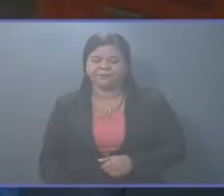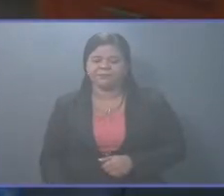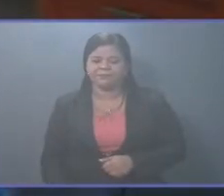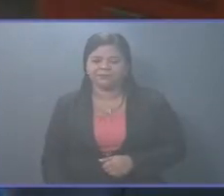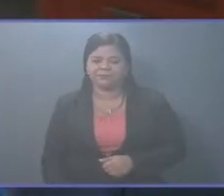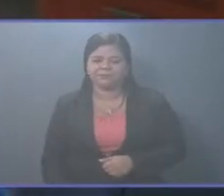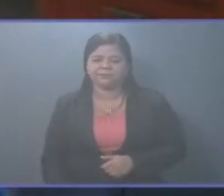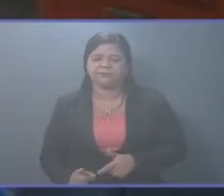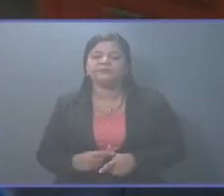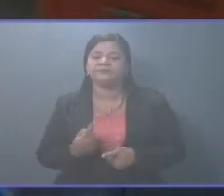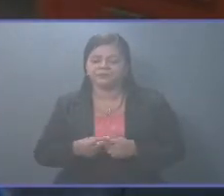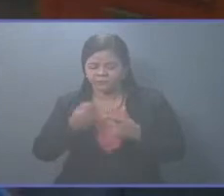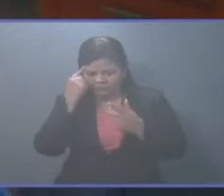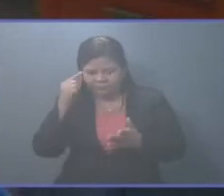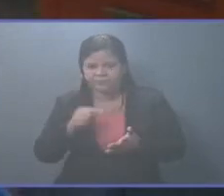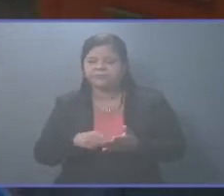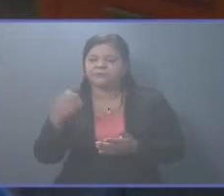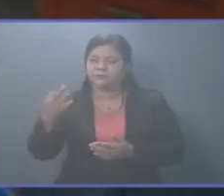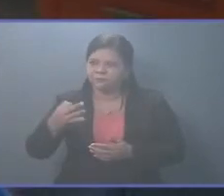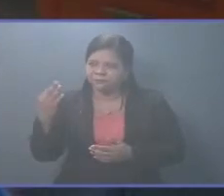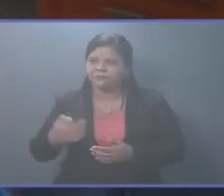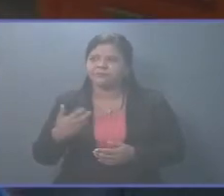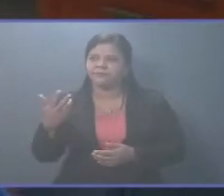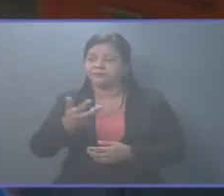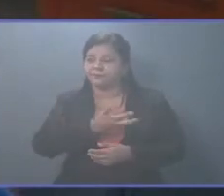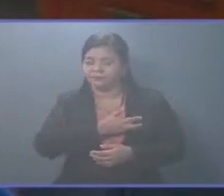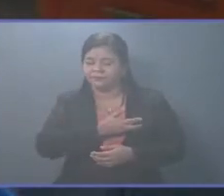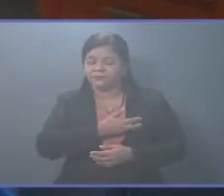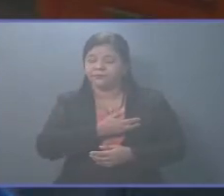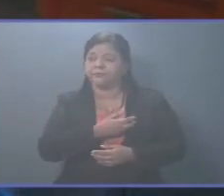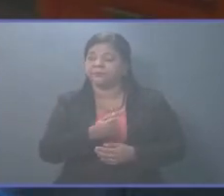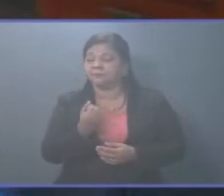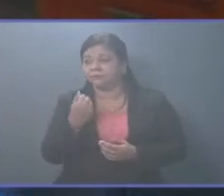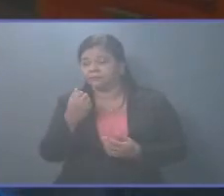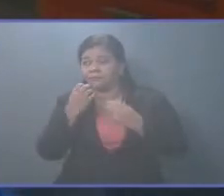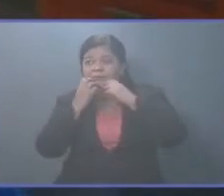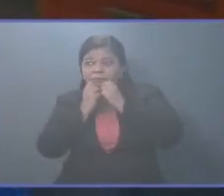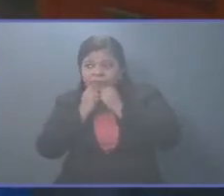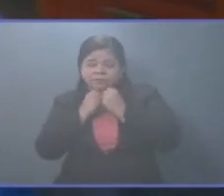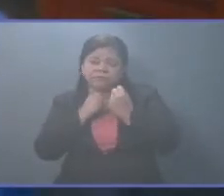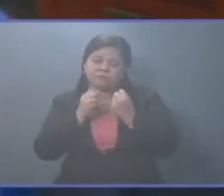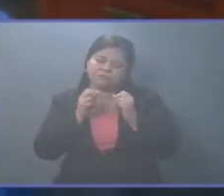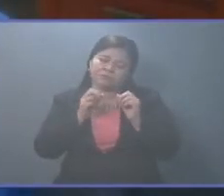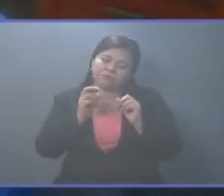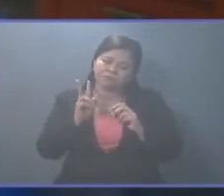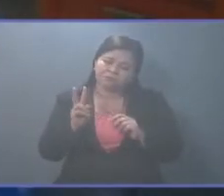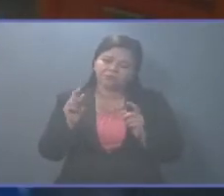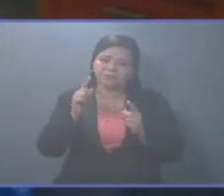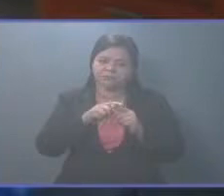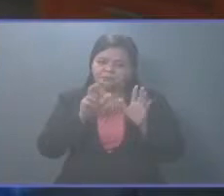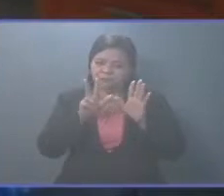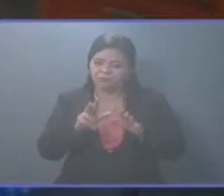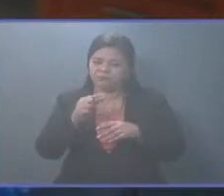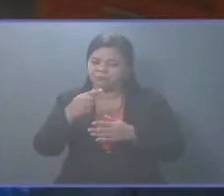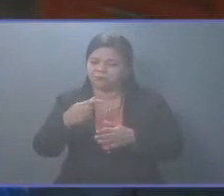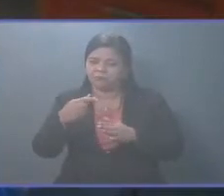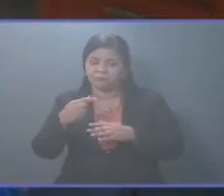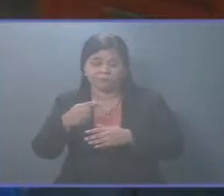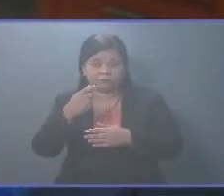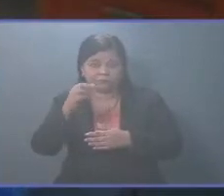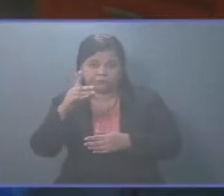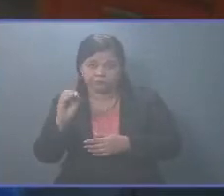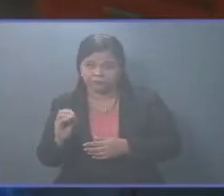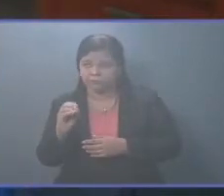qué? Porque requiere para su conservación de 2 a 8 grados centígrados, no necesita congelación.